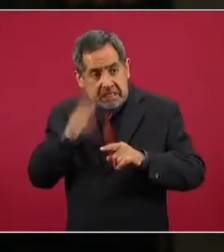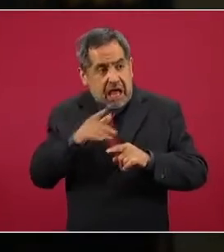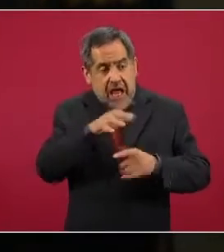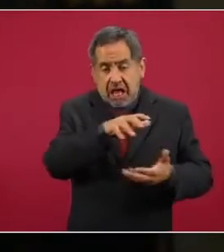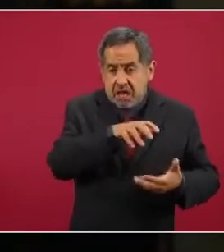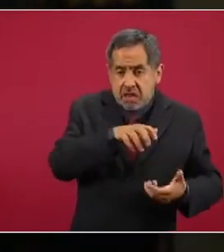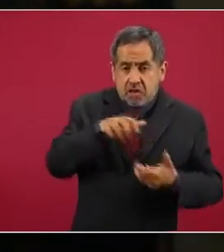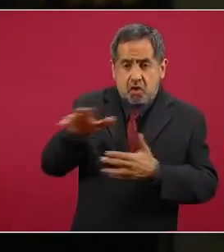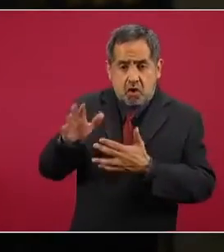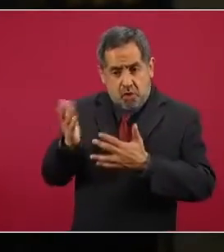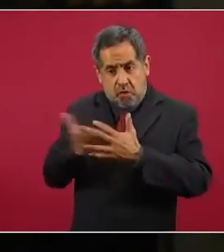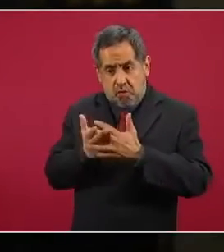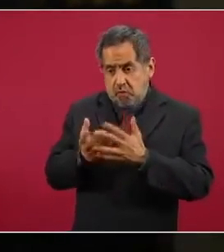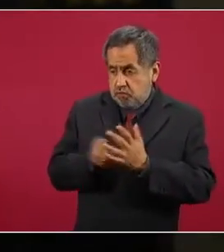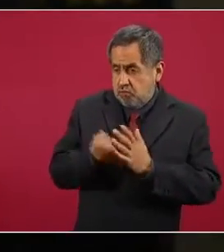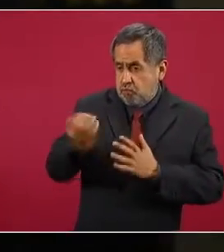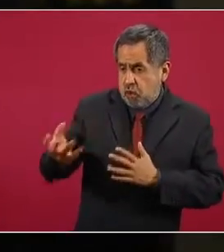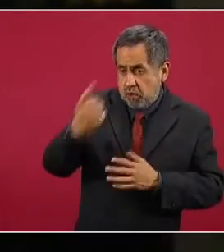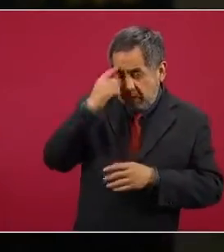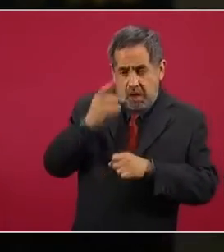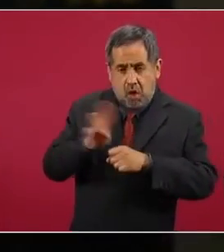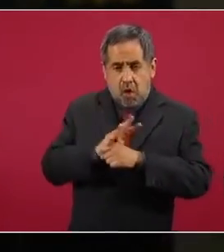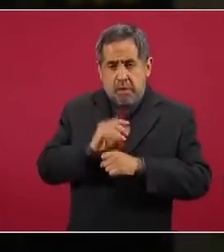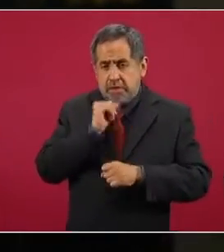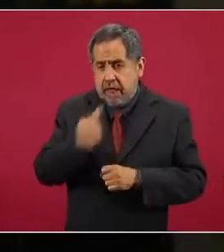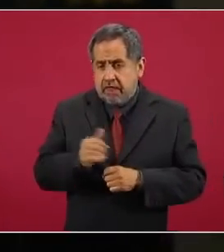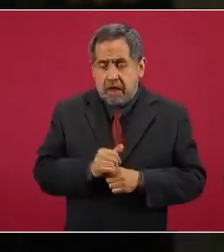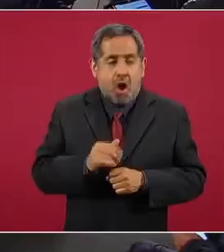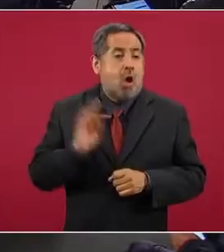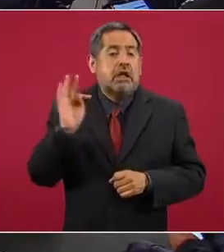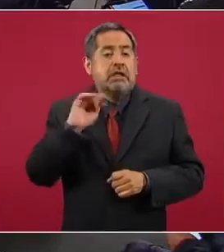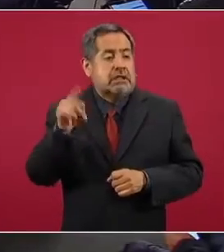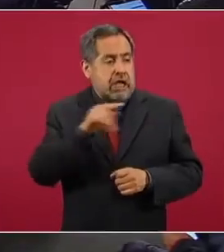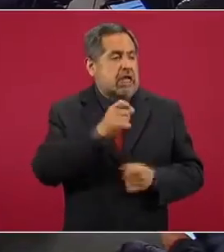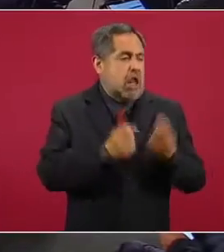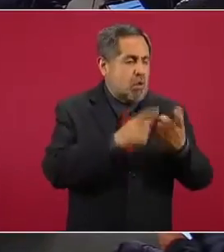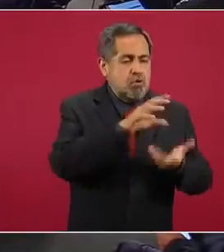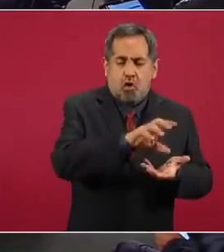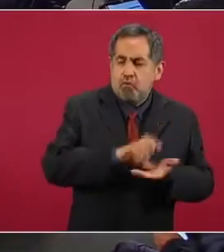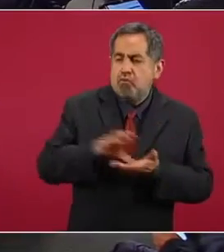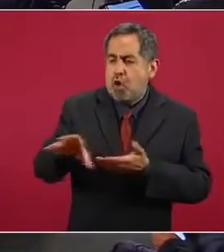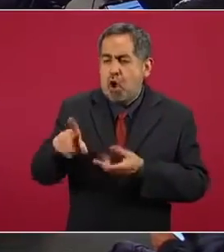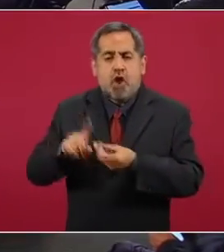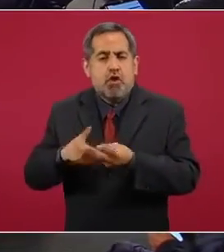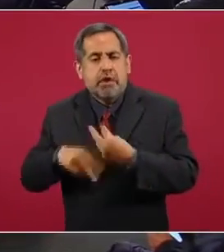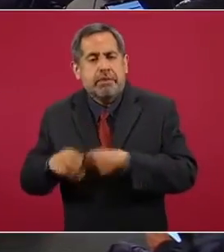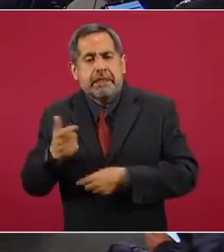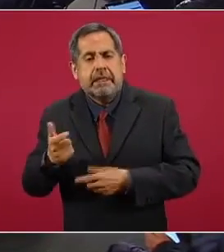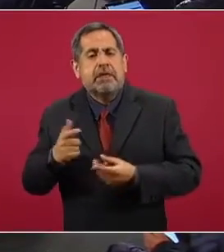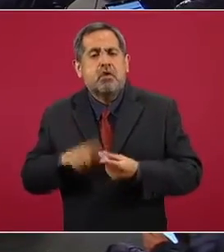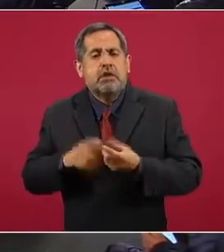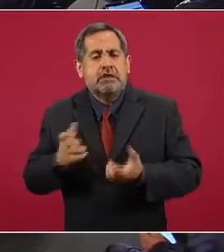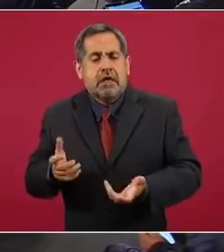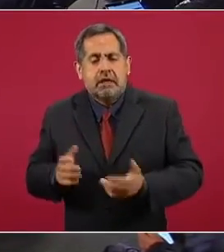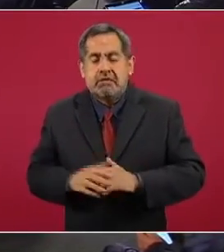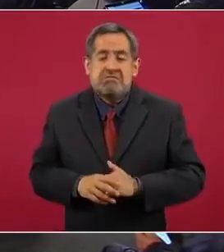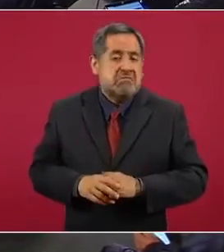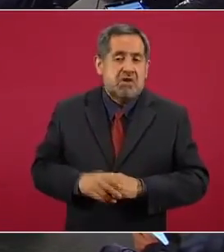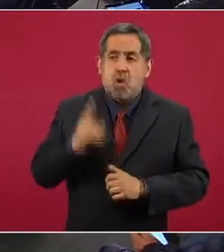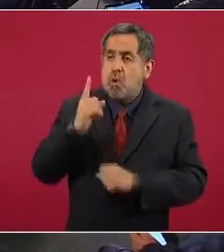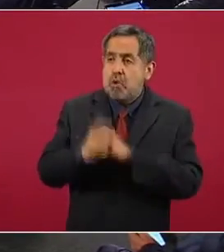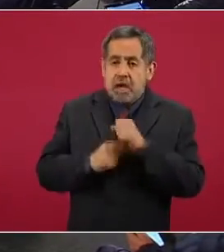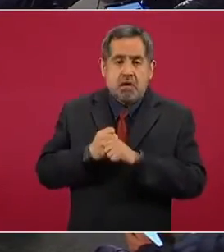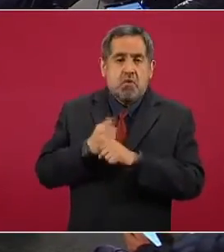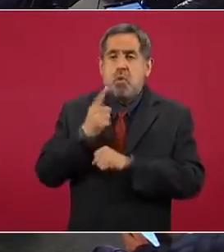prerrogativas o a dónde han ido a dar si es que las donaron. La verdad es que año con año es lo